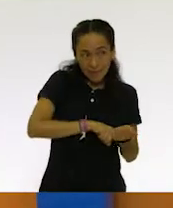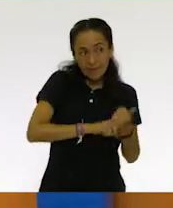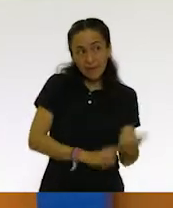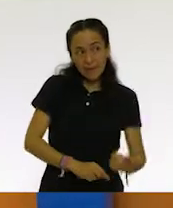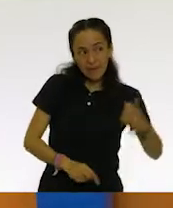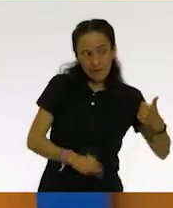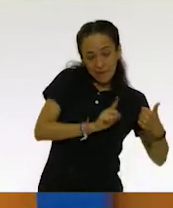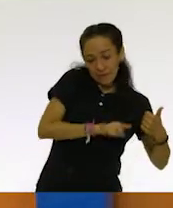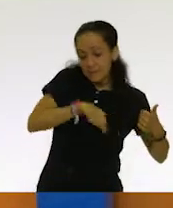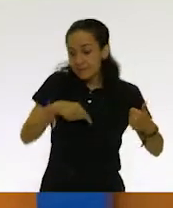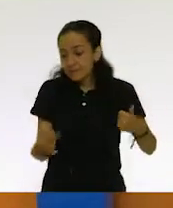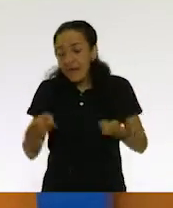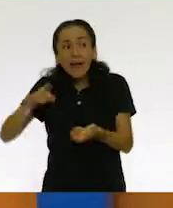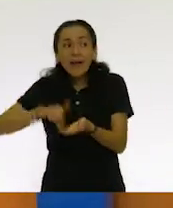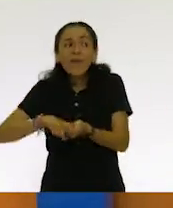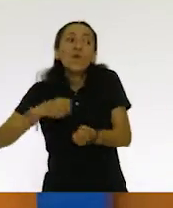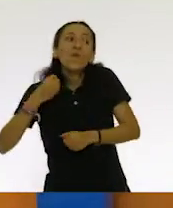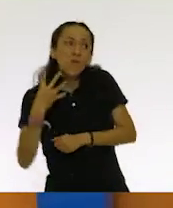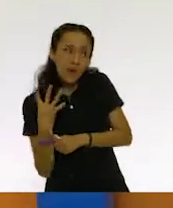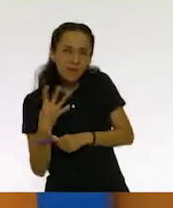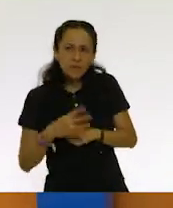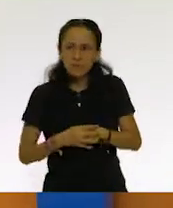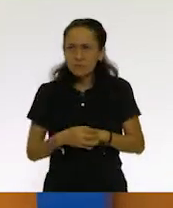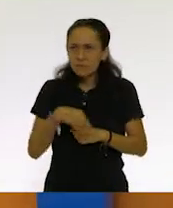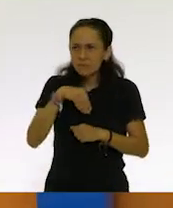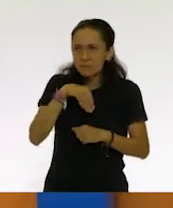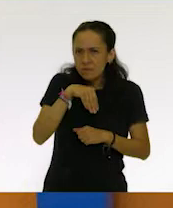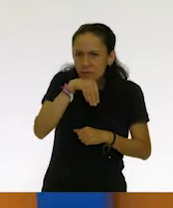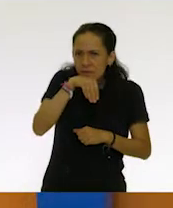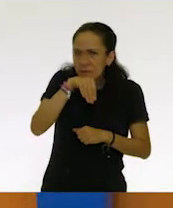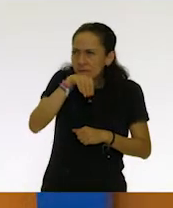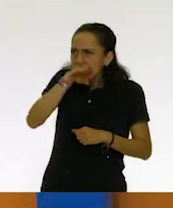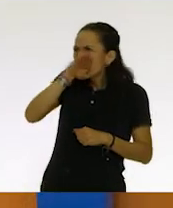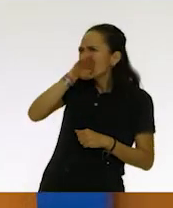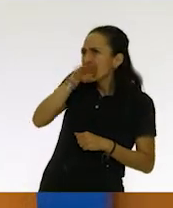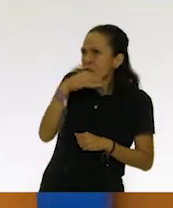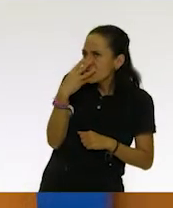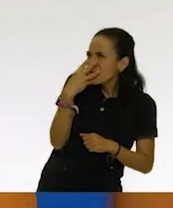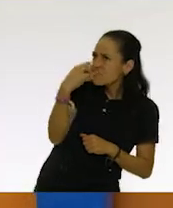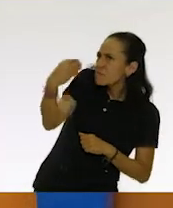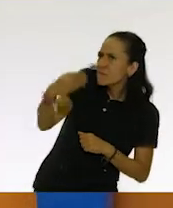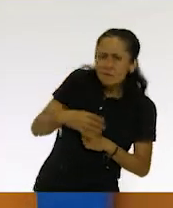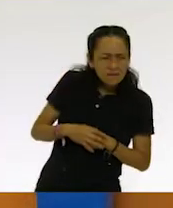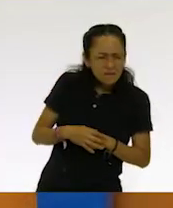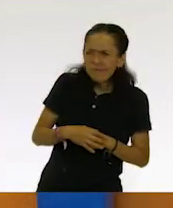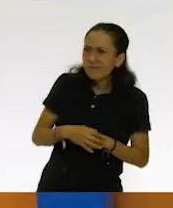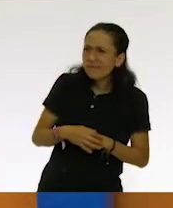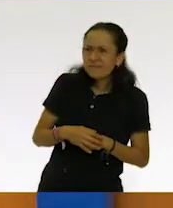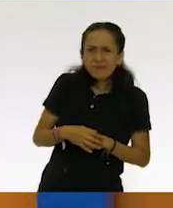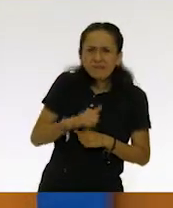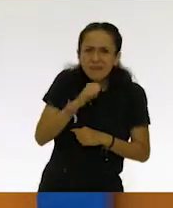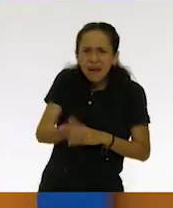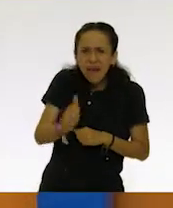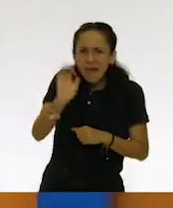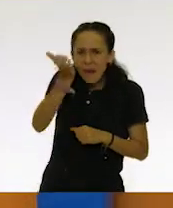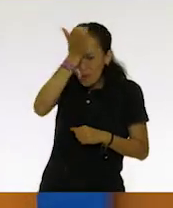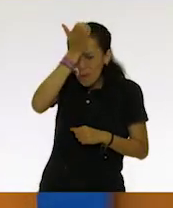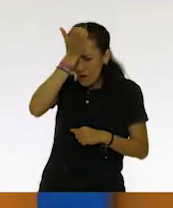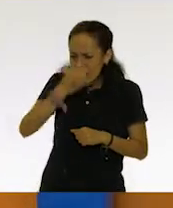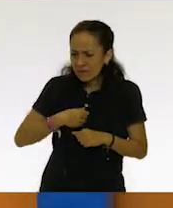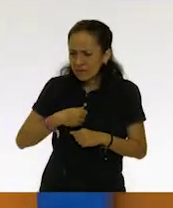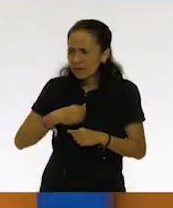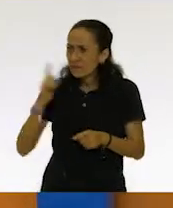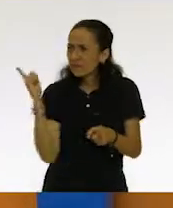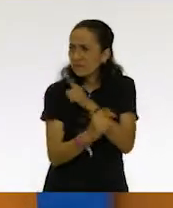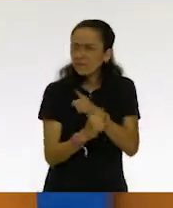1 de 6 y otro de 4. Gong Gong se va sin las ovejas confundido. Y así pasan los días.